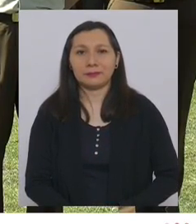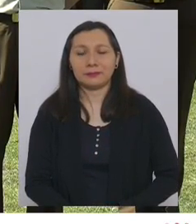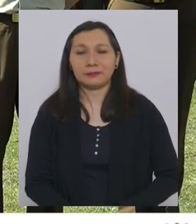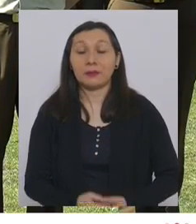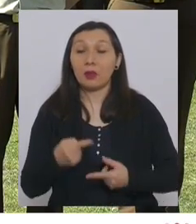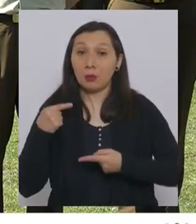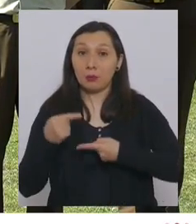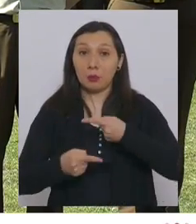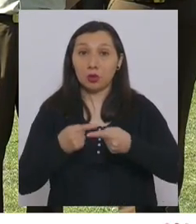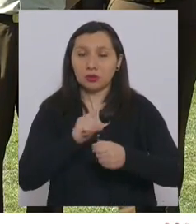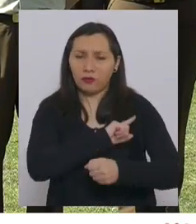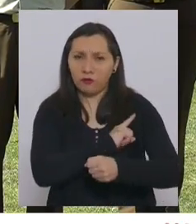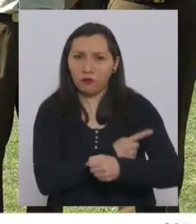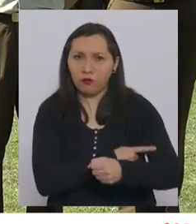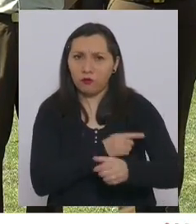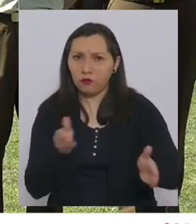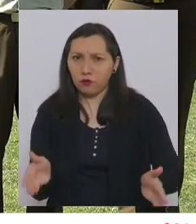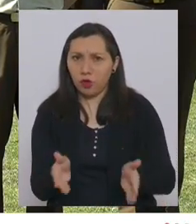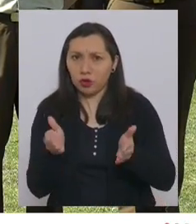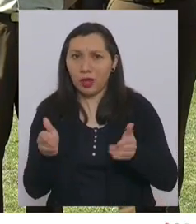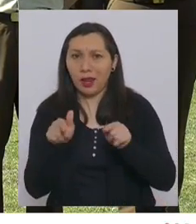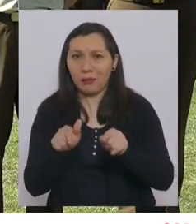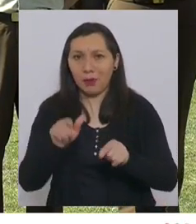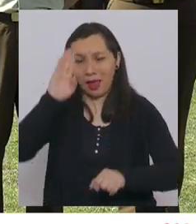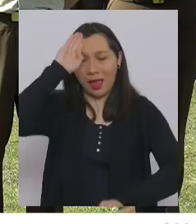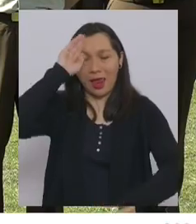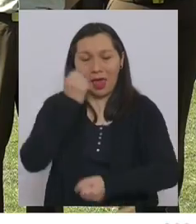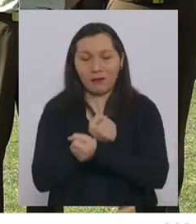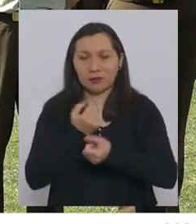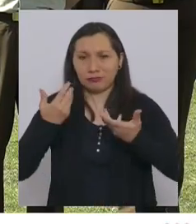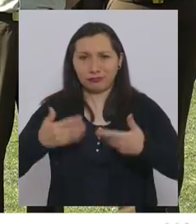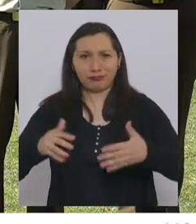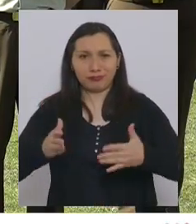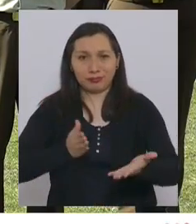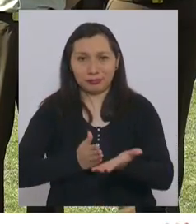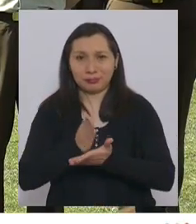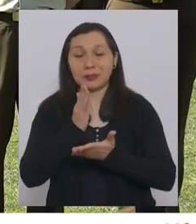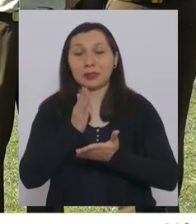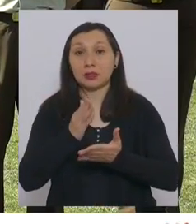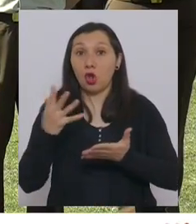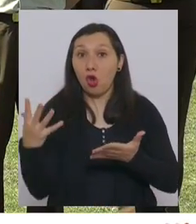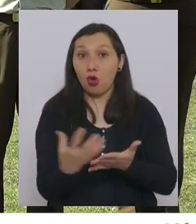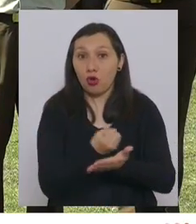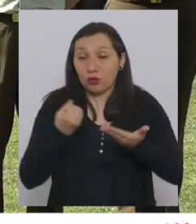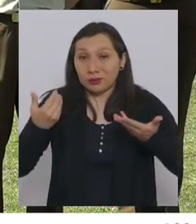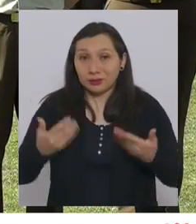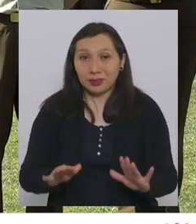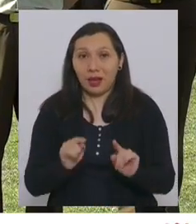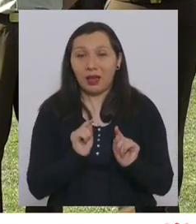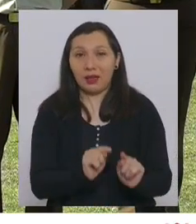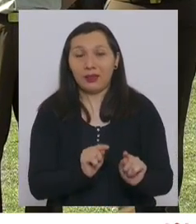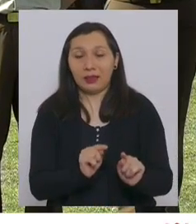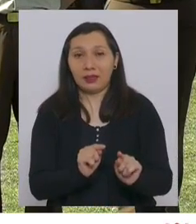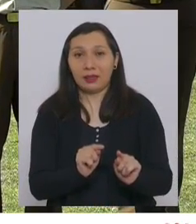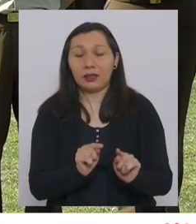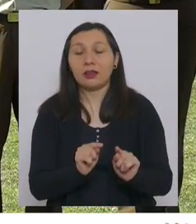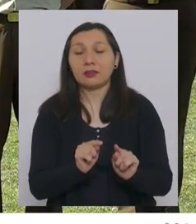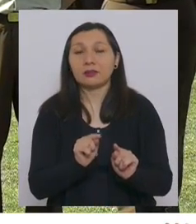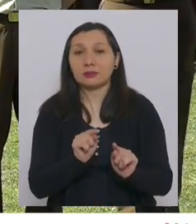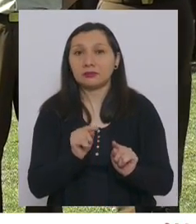El proceso de fortalecimiento de Carabineros ya está en plena marcha. Entre sus logros que ya